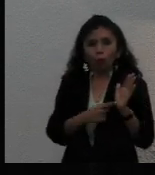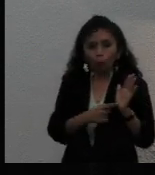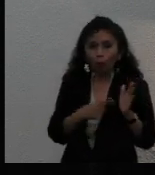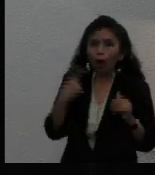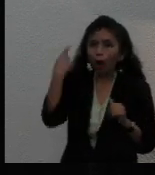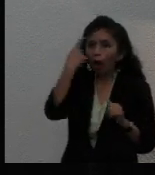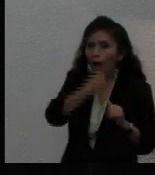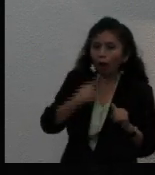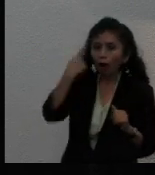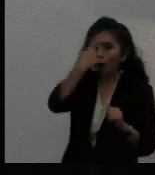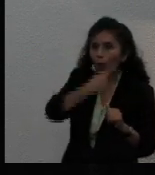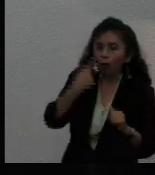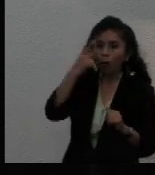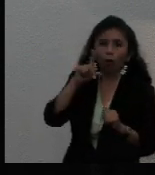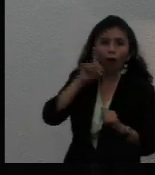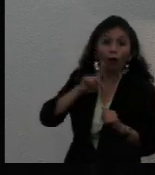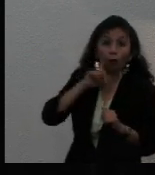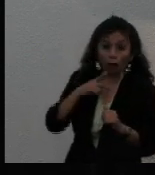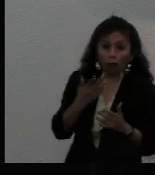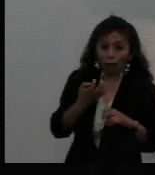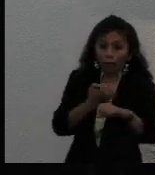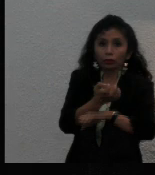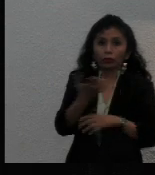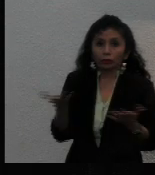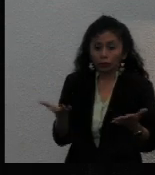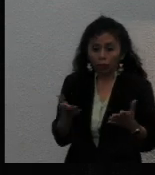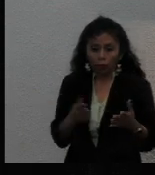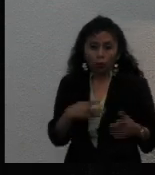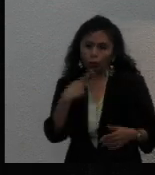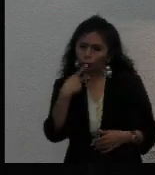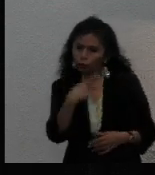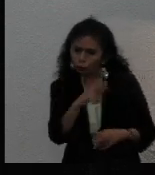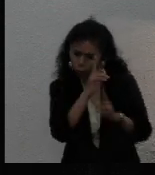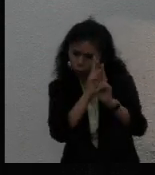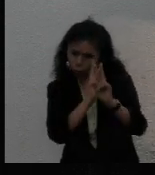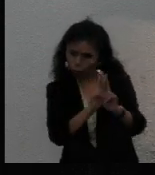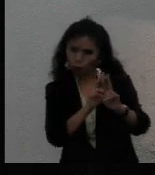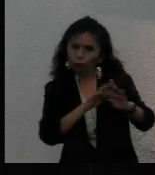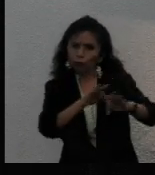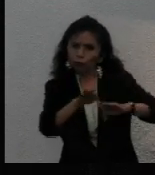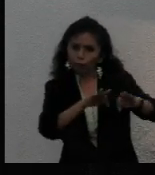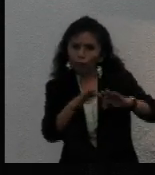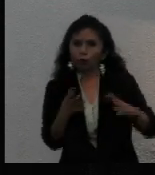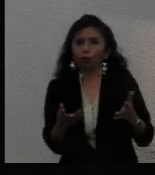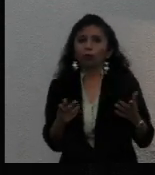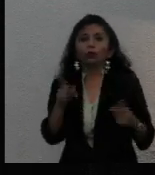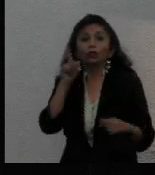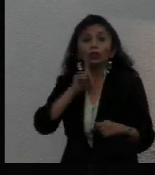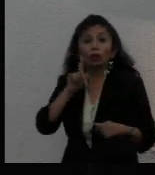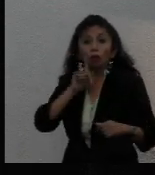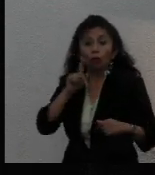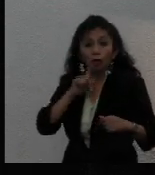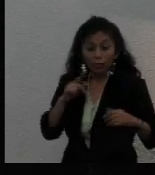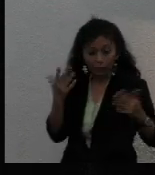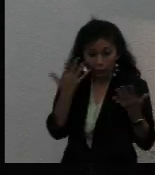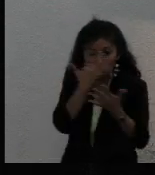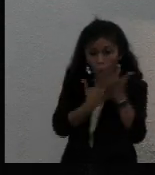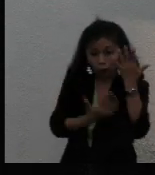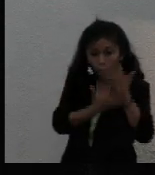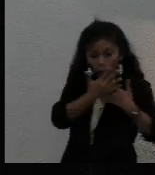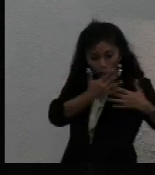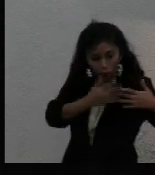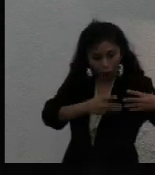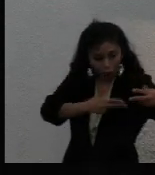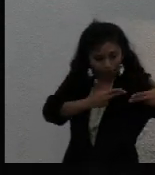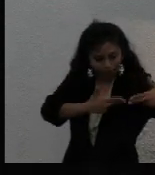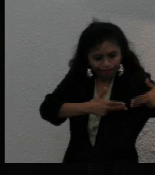mujeres en nuestra entidad. Ha reconocido el trabajo que nuestras artesanas han llevado a cabo de generación en generación, fomentando